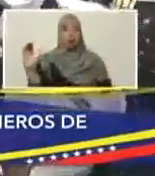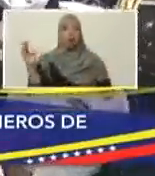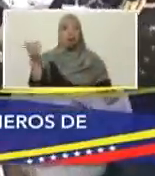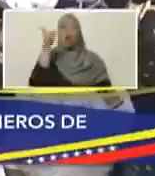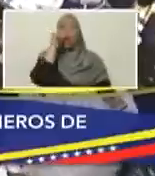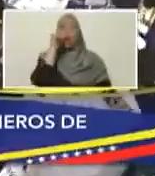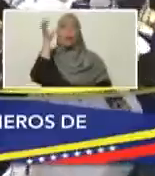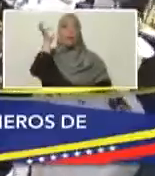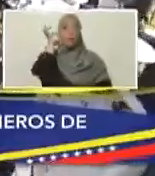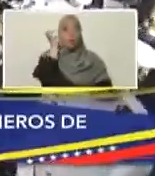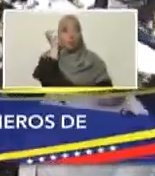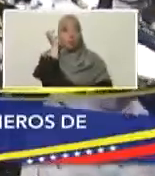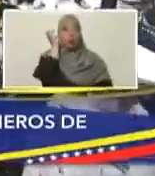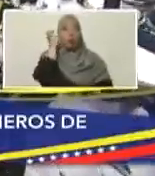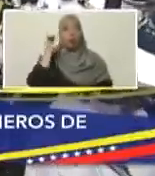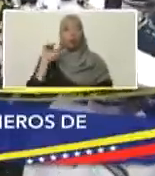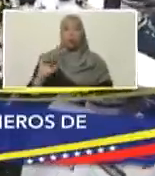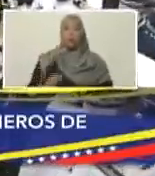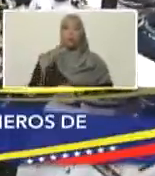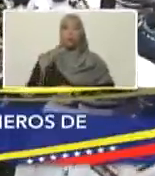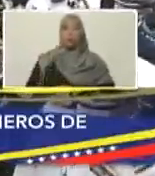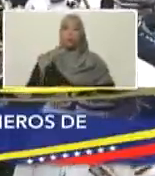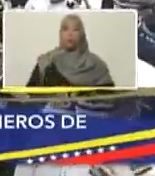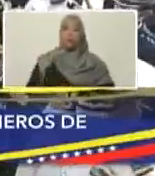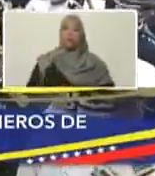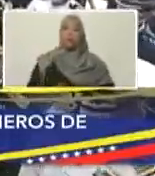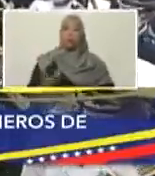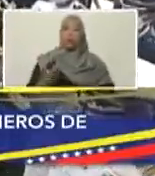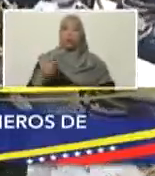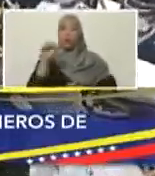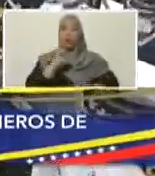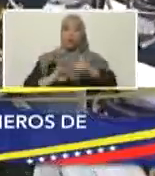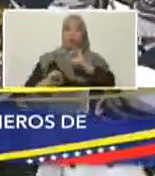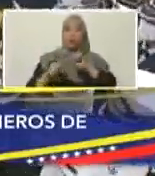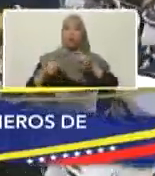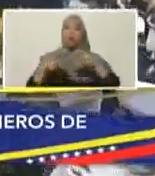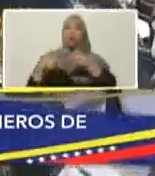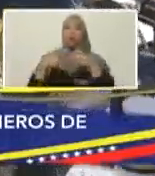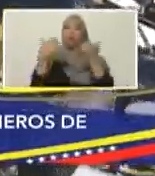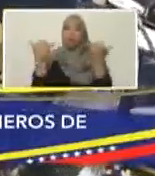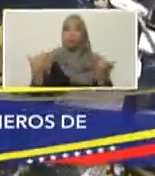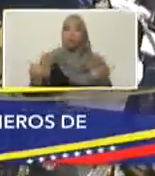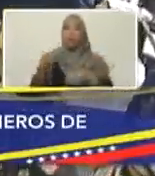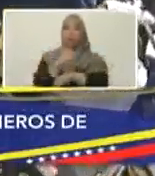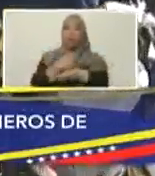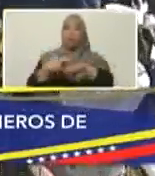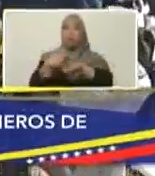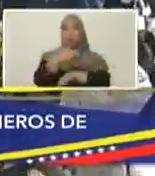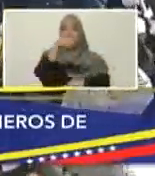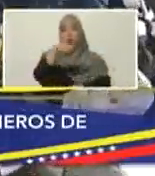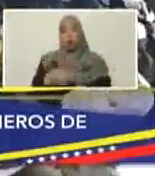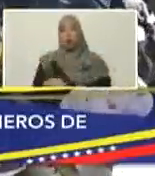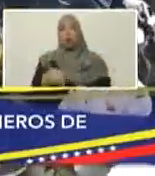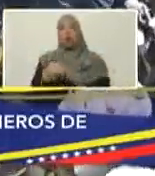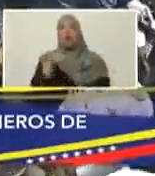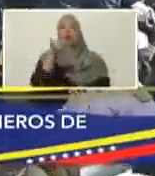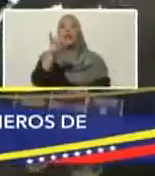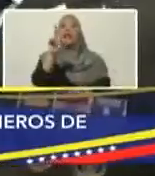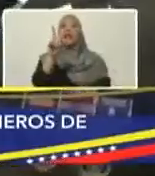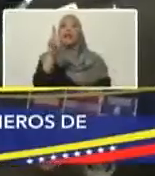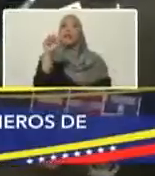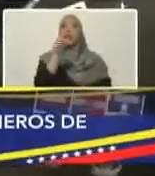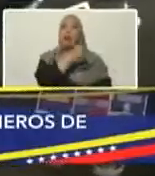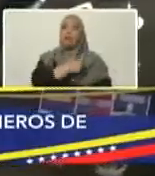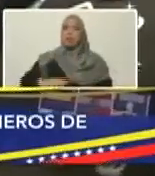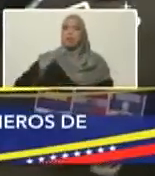las armas, guardia en alto para seguir derrotando las amenazas terroristas que vienen del gobierno moribundo de Iván Duque en Colombia. Guardia